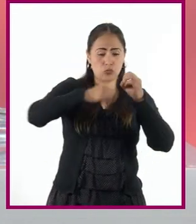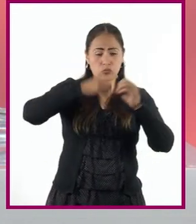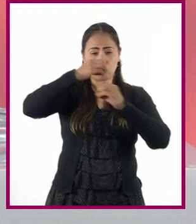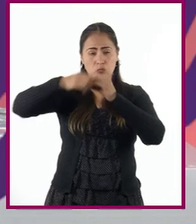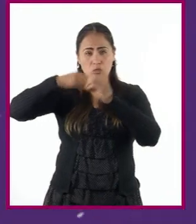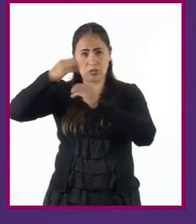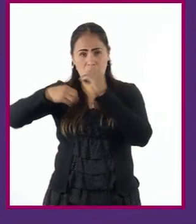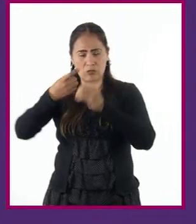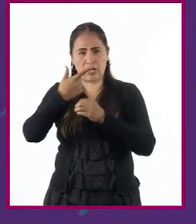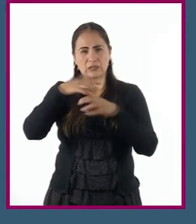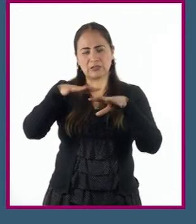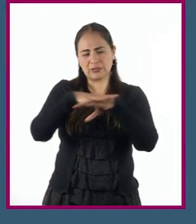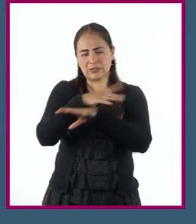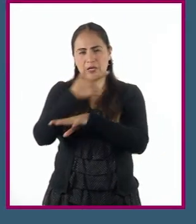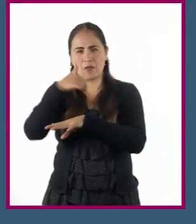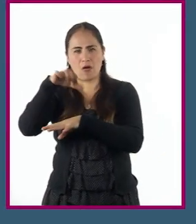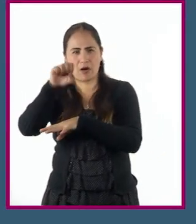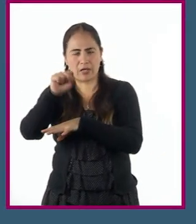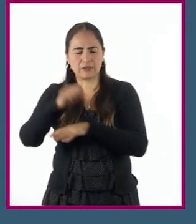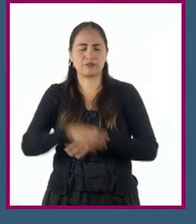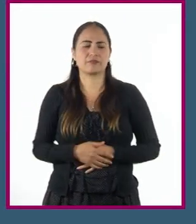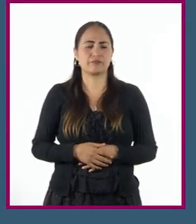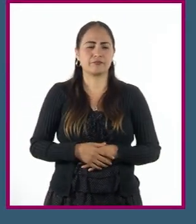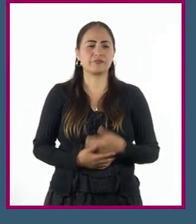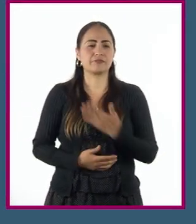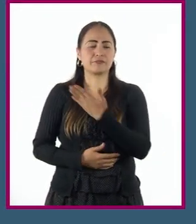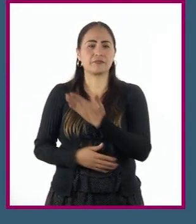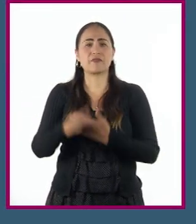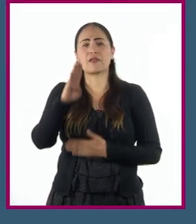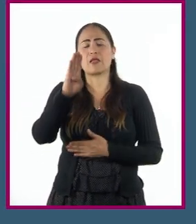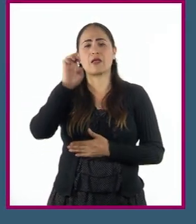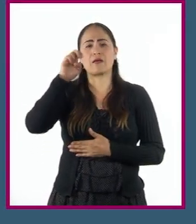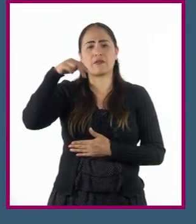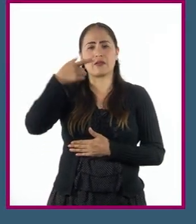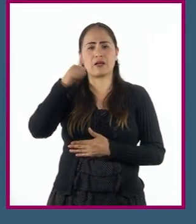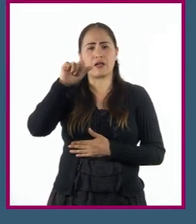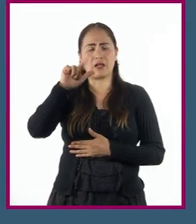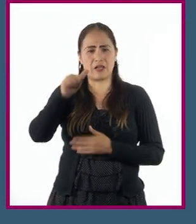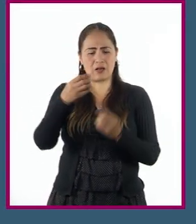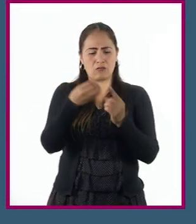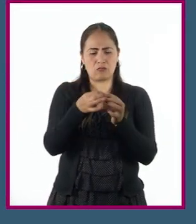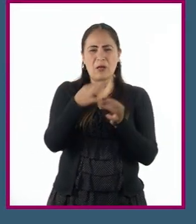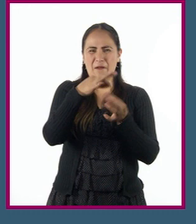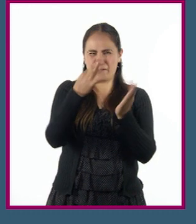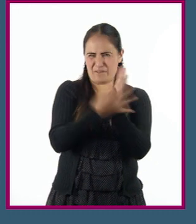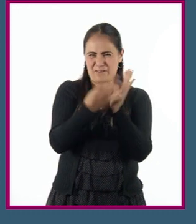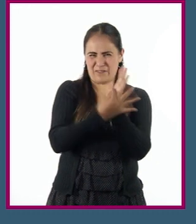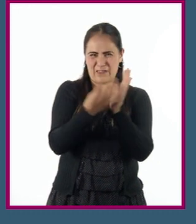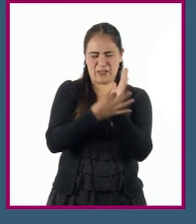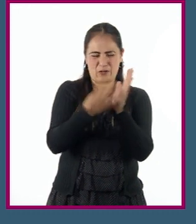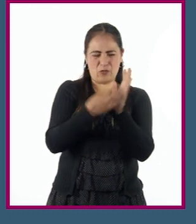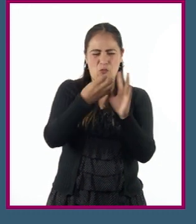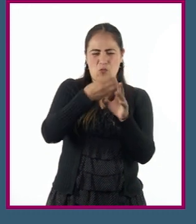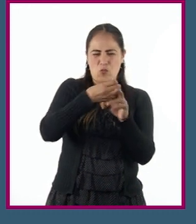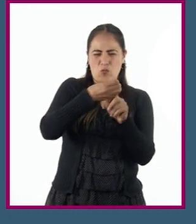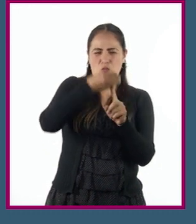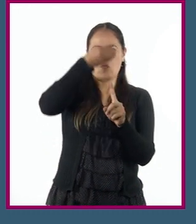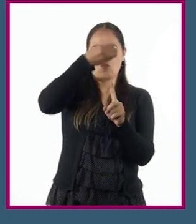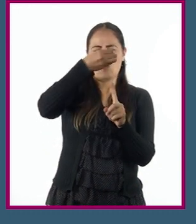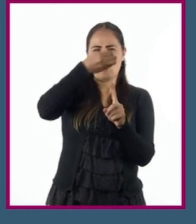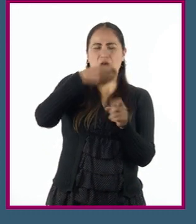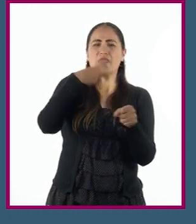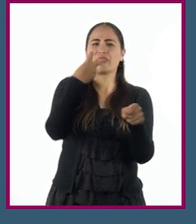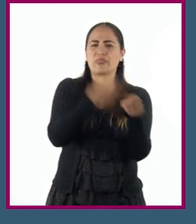en forma de gas. La bengala es una mezcla que se moldea y que recubre una varilla o alambre. Una vez que se seca y